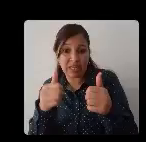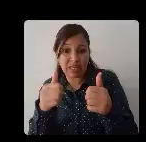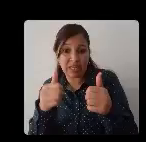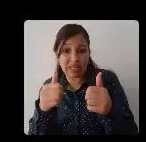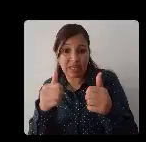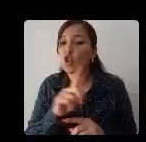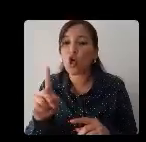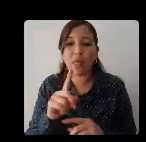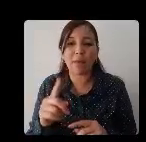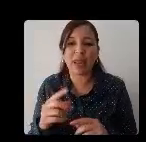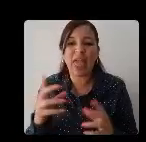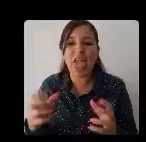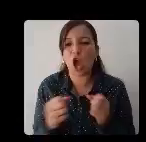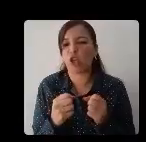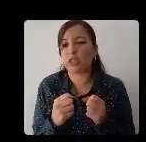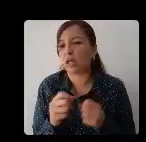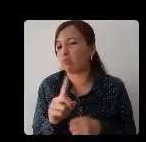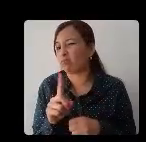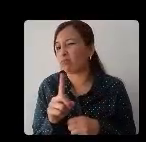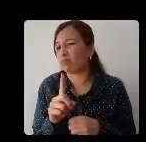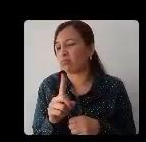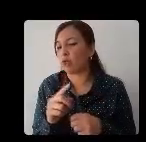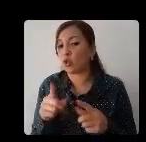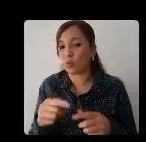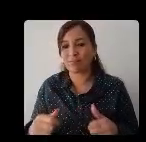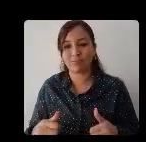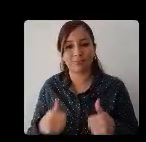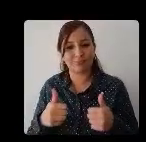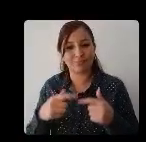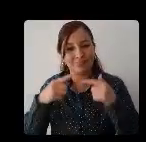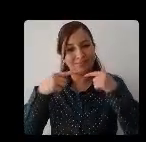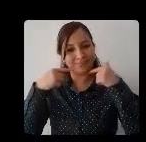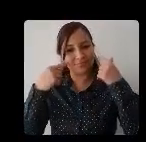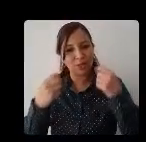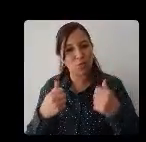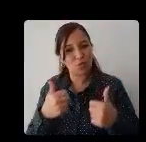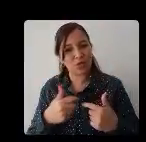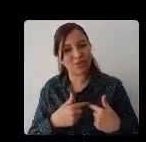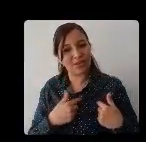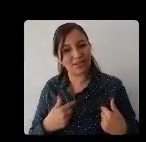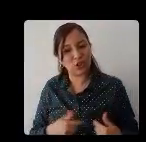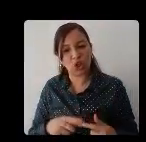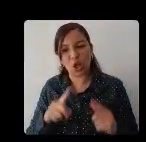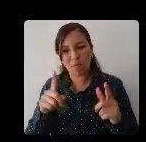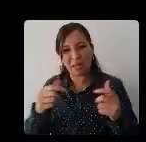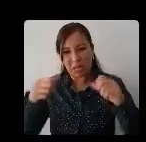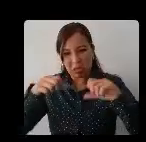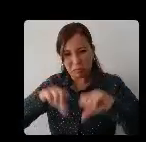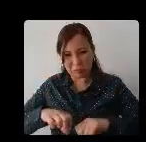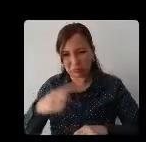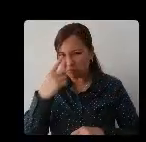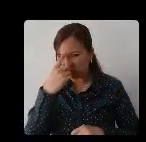personas. Yo nunca pensé que lo que yo hacía se estaba siendo conocido hacia afuera,